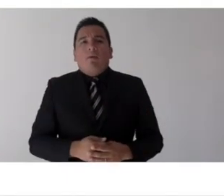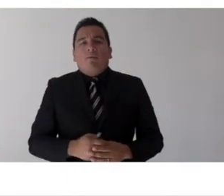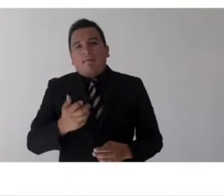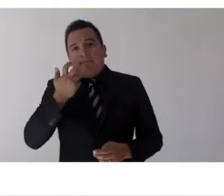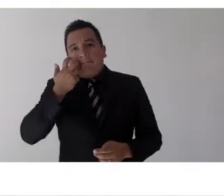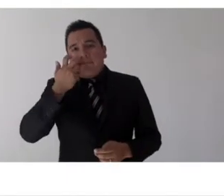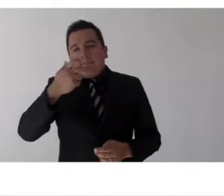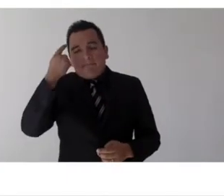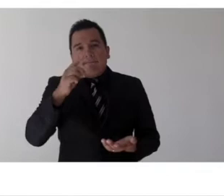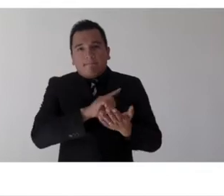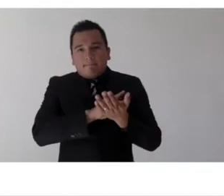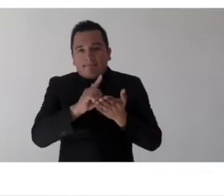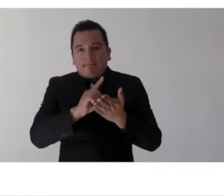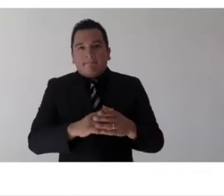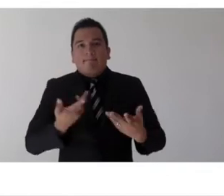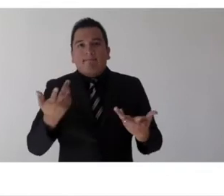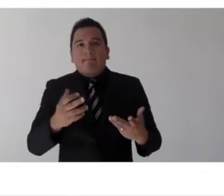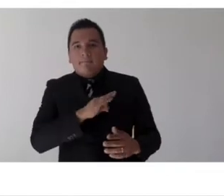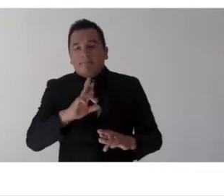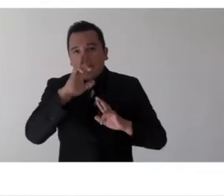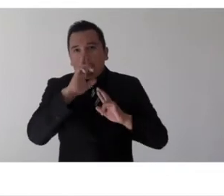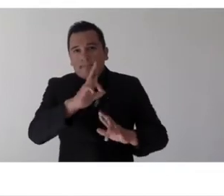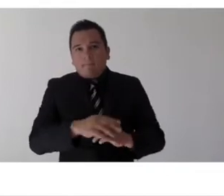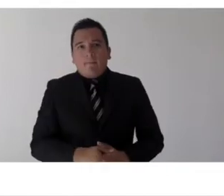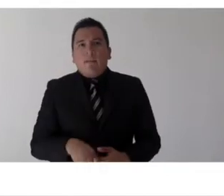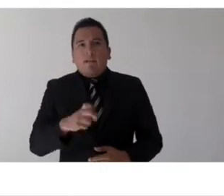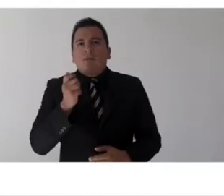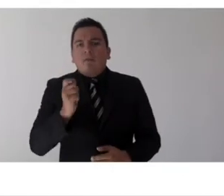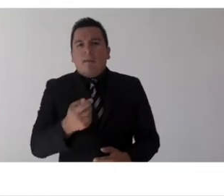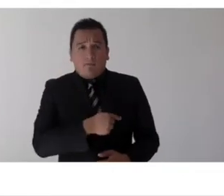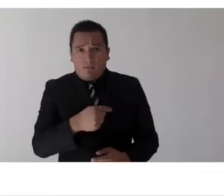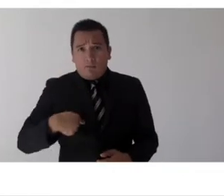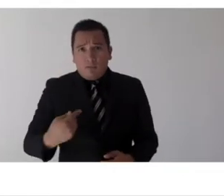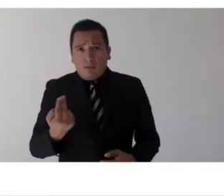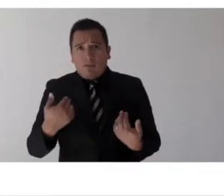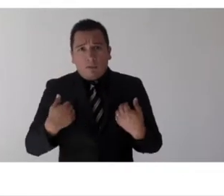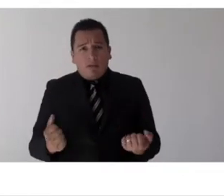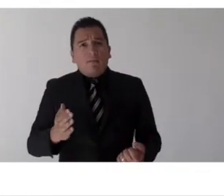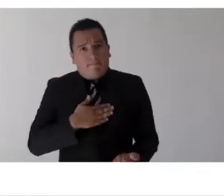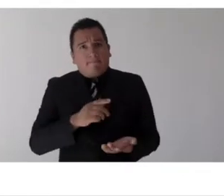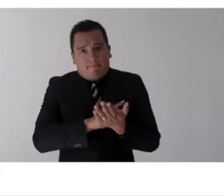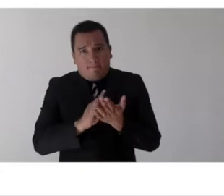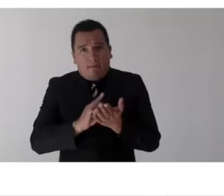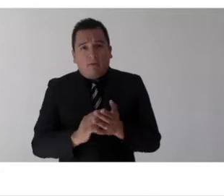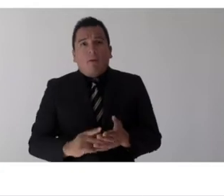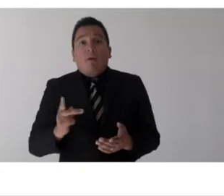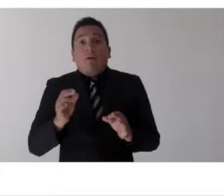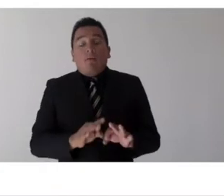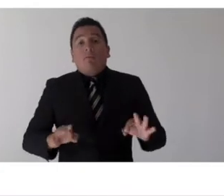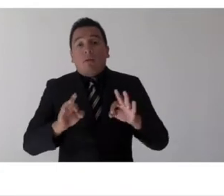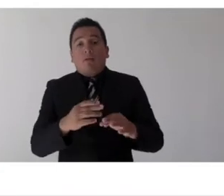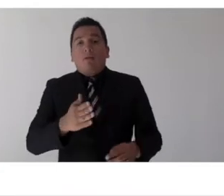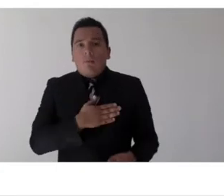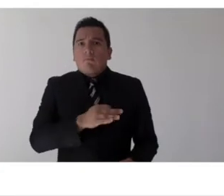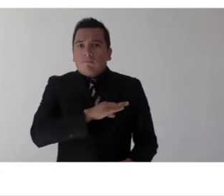de derechos. ¿Y eso qué significa? Que primero, como individuos y como personas, nos hacemos conscientes que tenemos derechos, y segundo, que tenemos capacidades y los